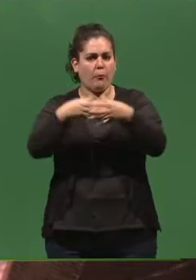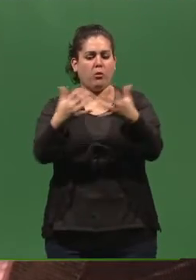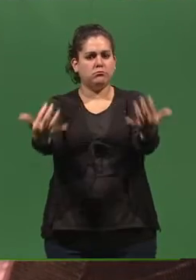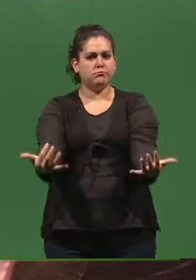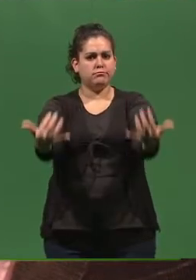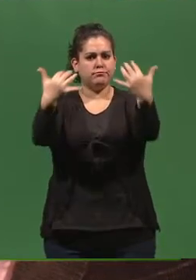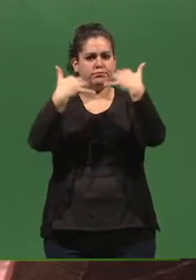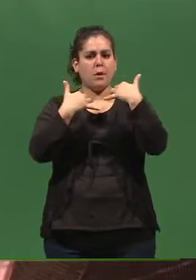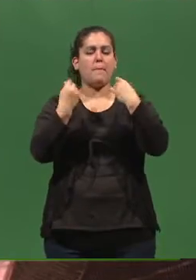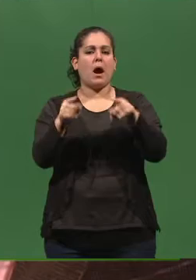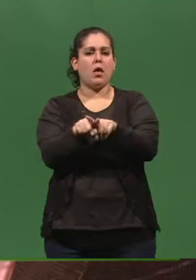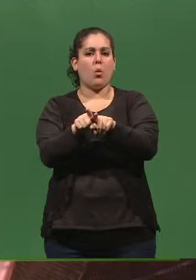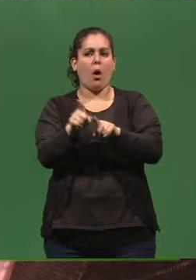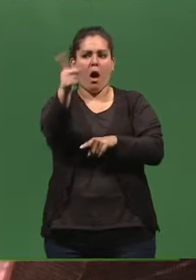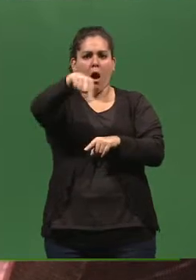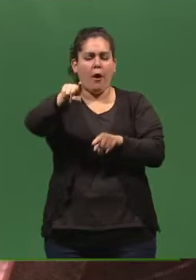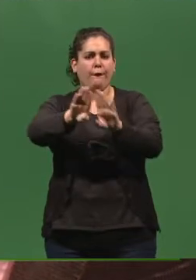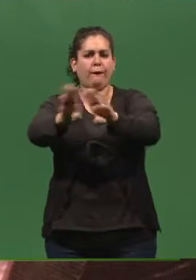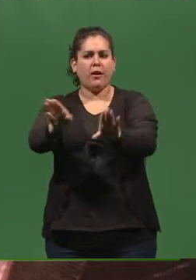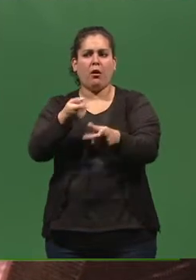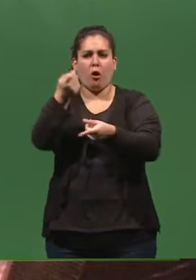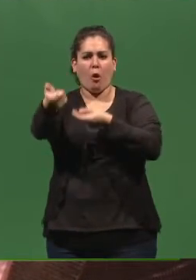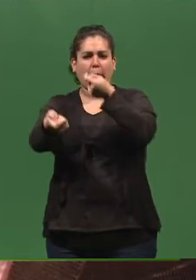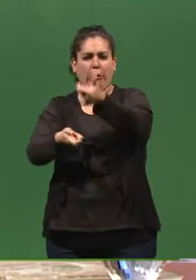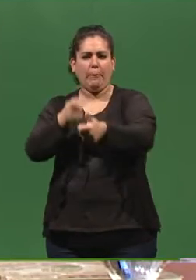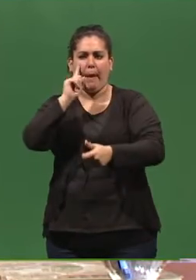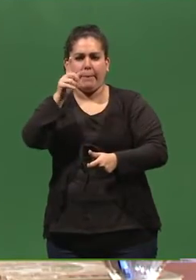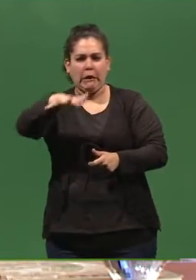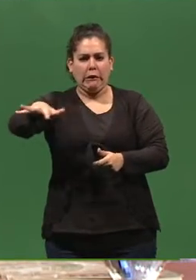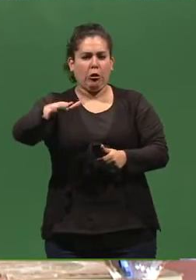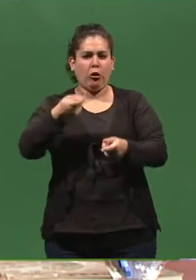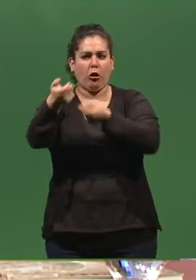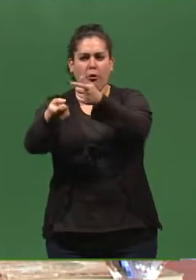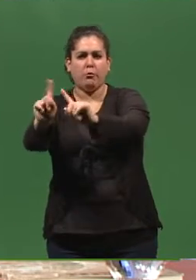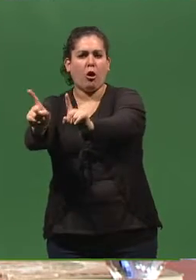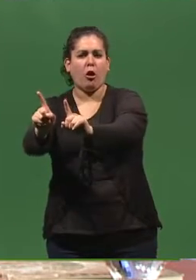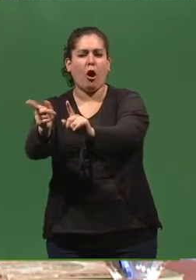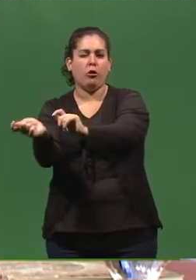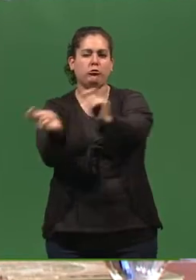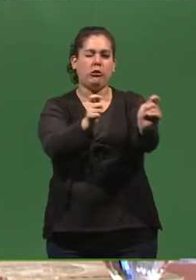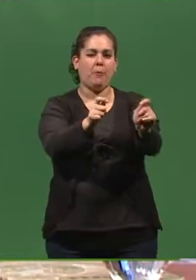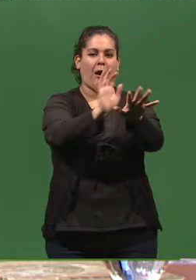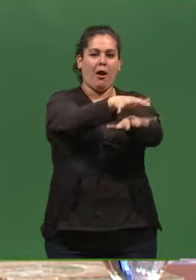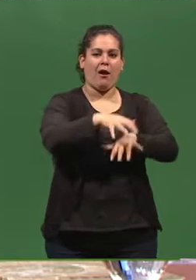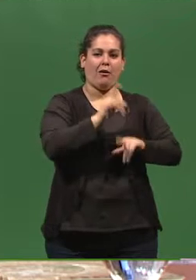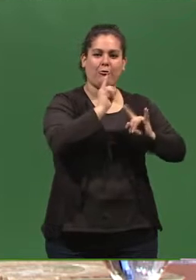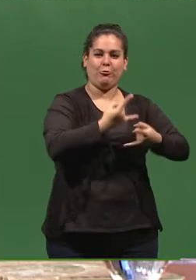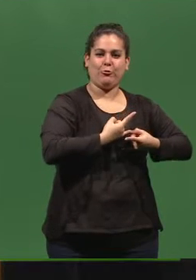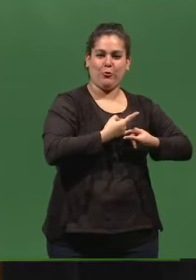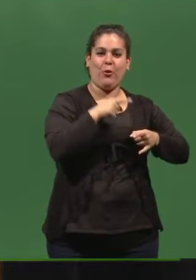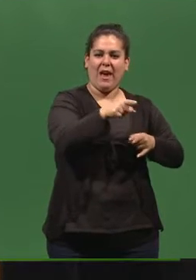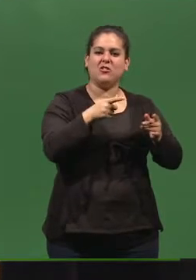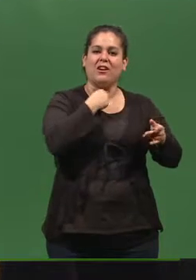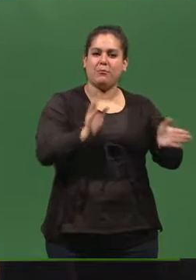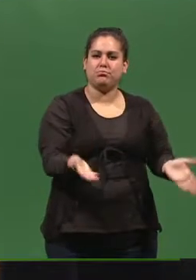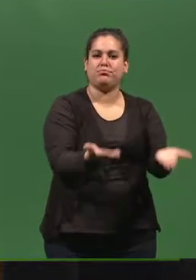y así llegan a nosotros para tratar de sacarlos del mercado ilegal y que puedan entender que hay una alternativa de autocultivo,